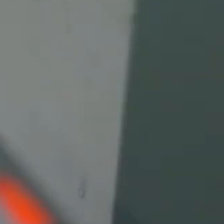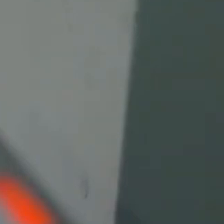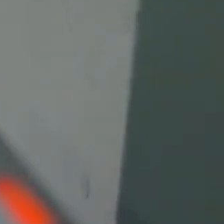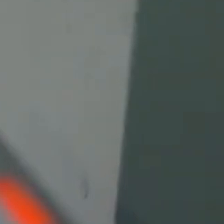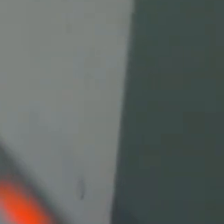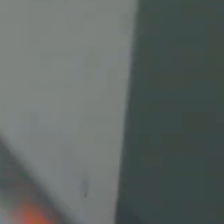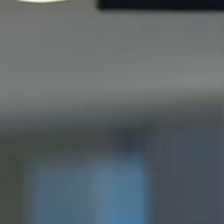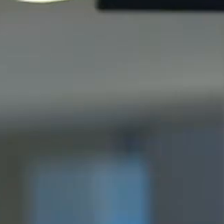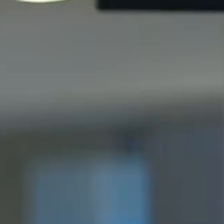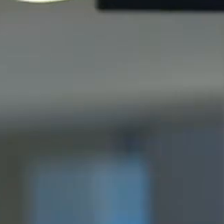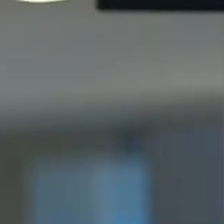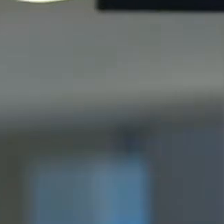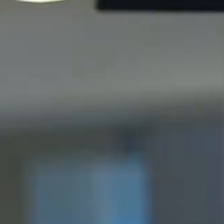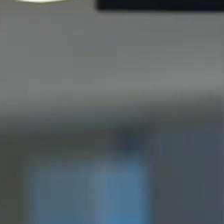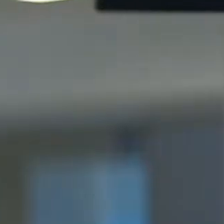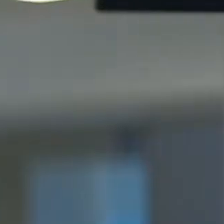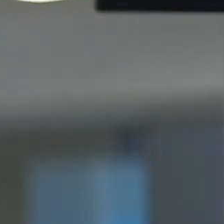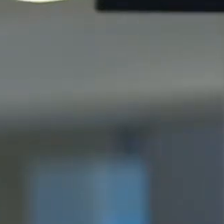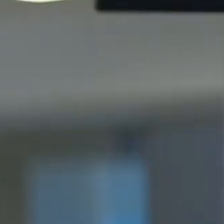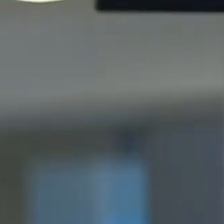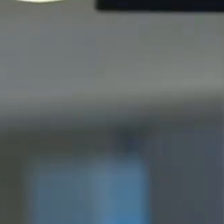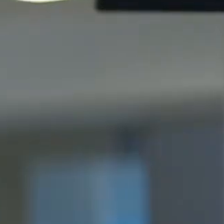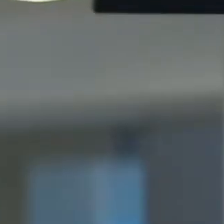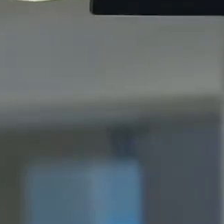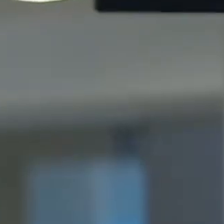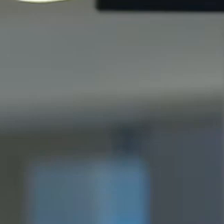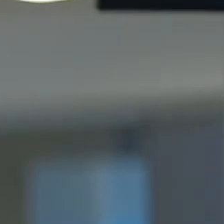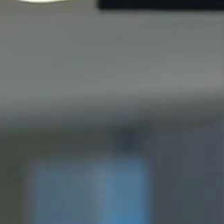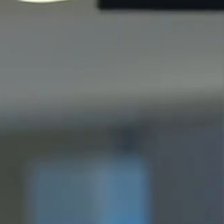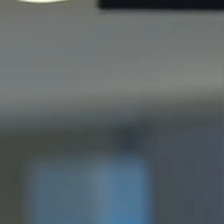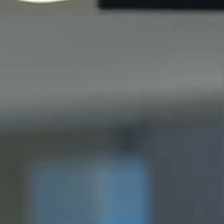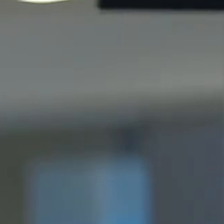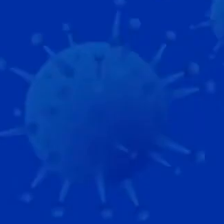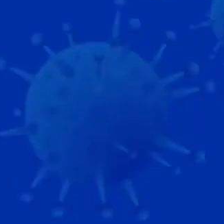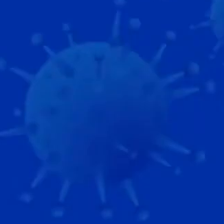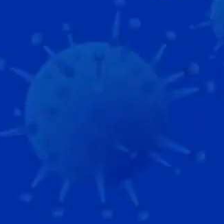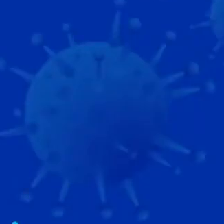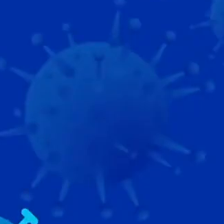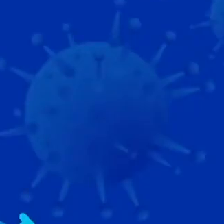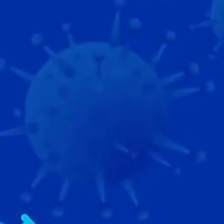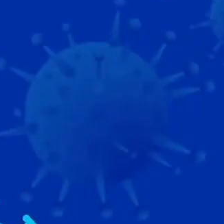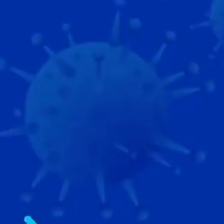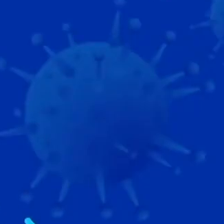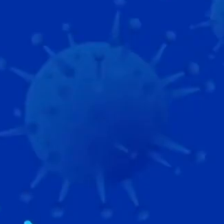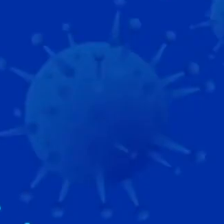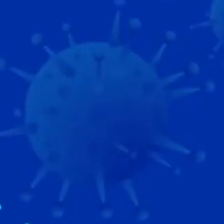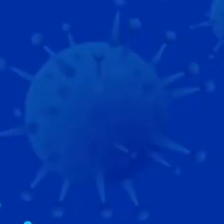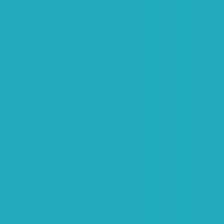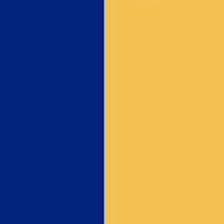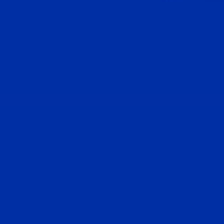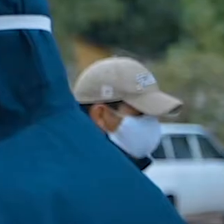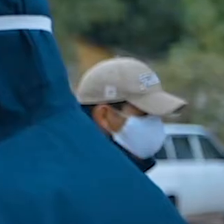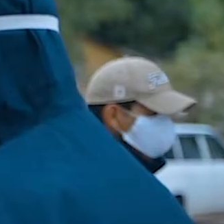Queremos hacerte una invitación. ¿Para qué? Para que tú puedas venir a tus consejerías. En este tiempo de pandemia,